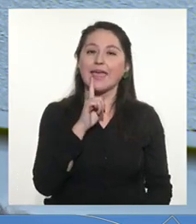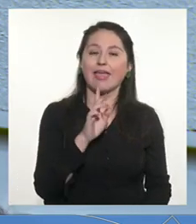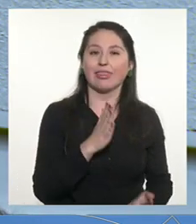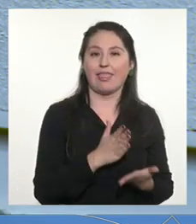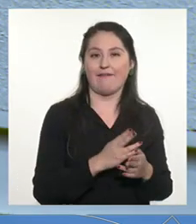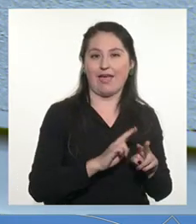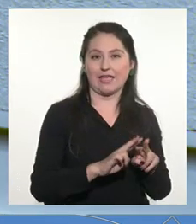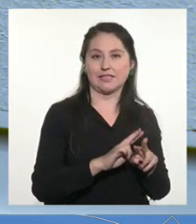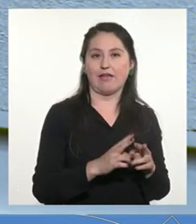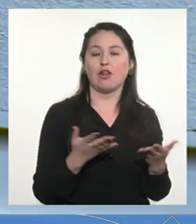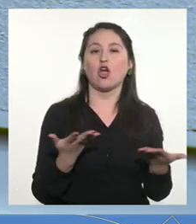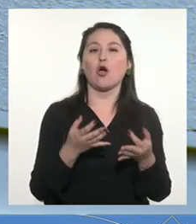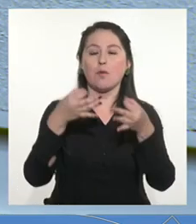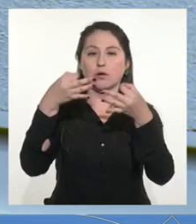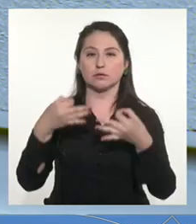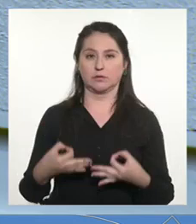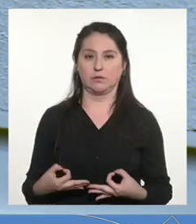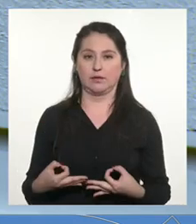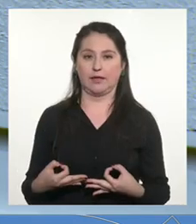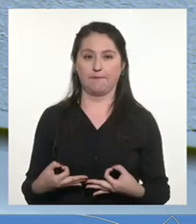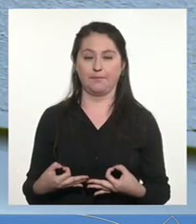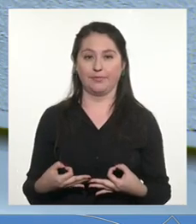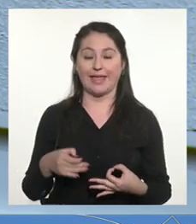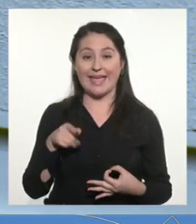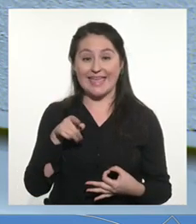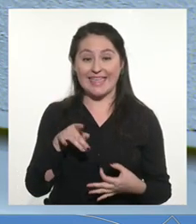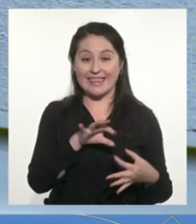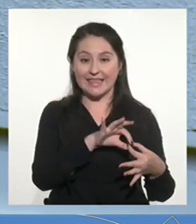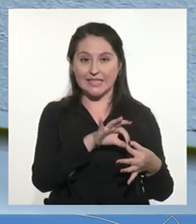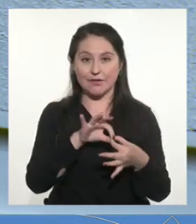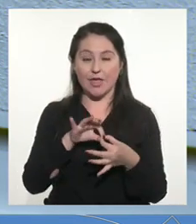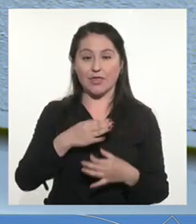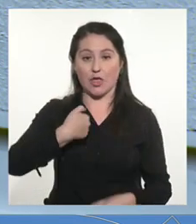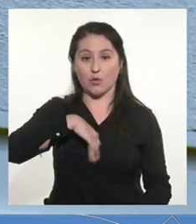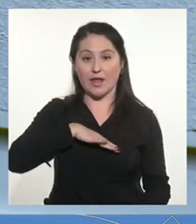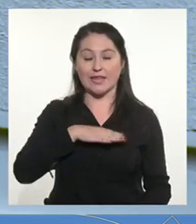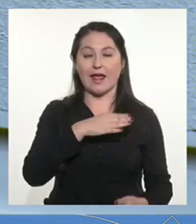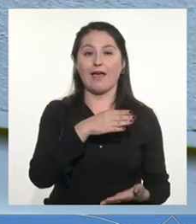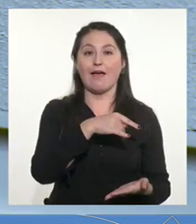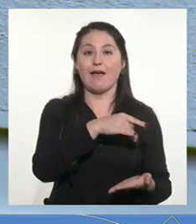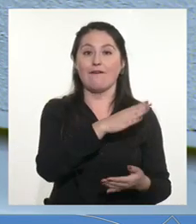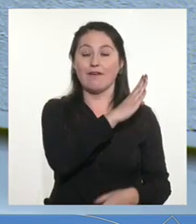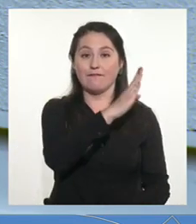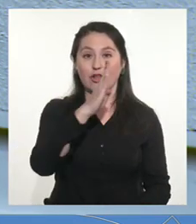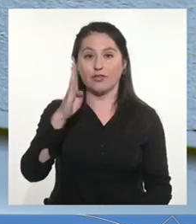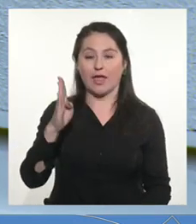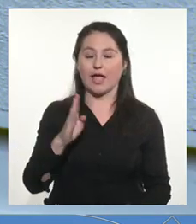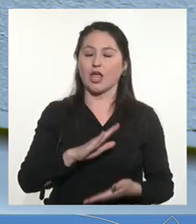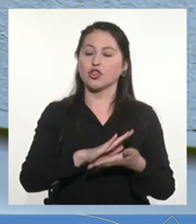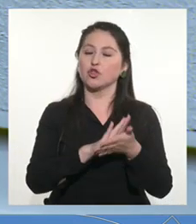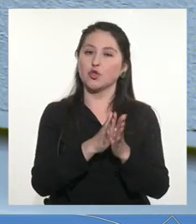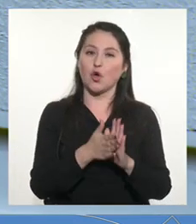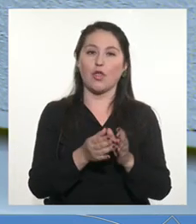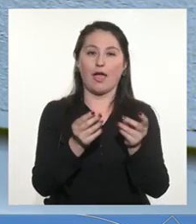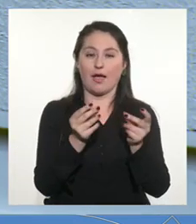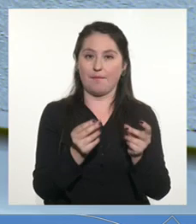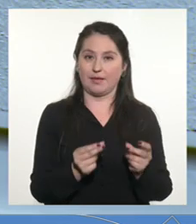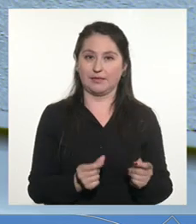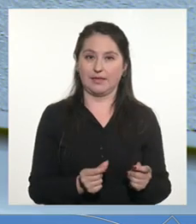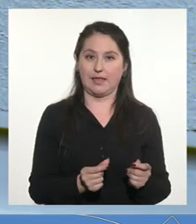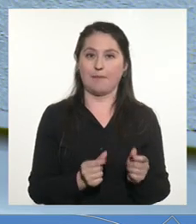se debe garantizar y en ese sentido creo que nuestra biblioteca tiene toda la capacidad para poder ayudarnos en el tiempo